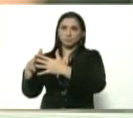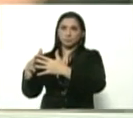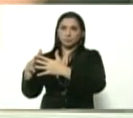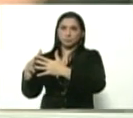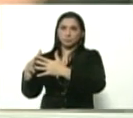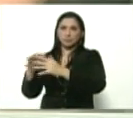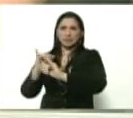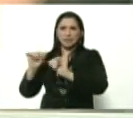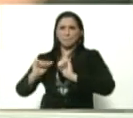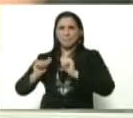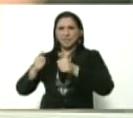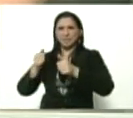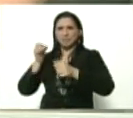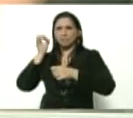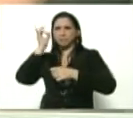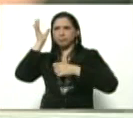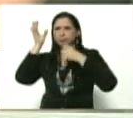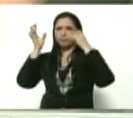comienzan a surgir